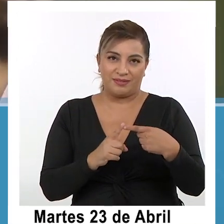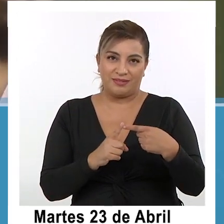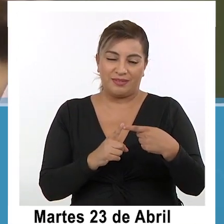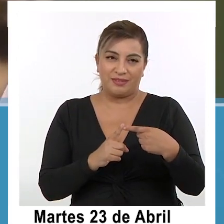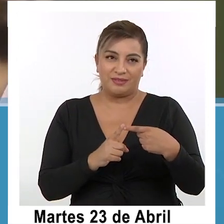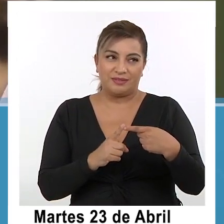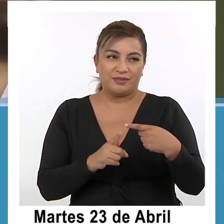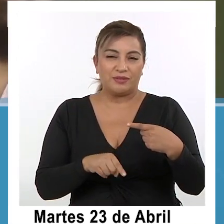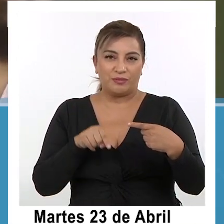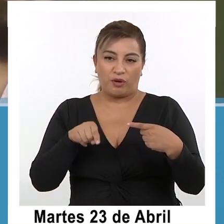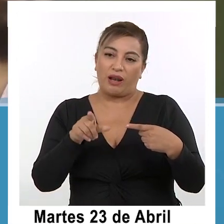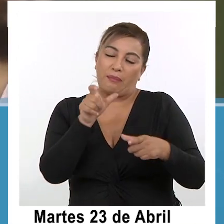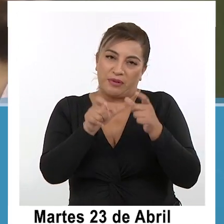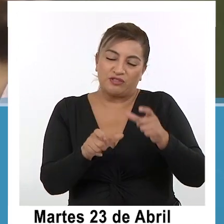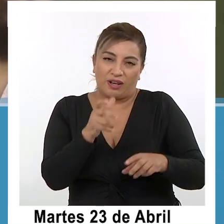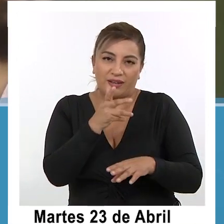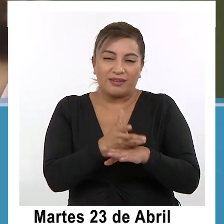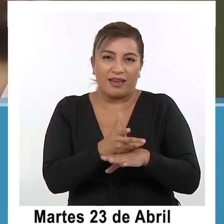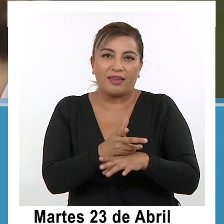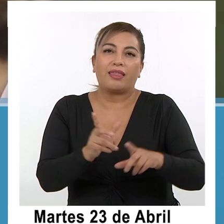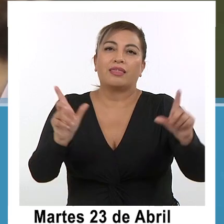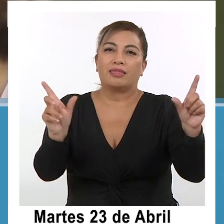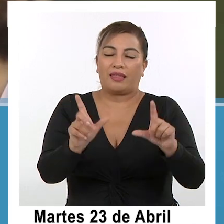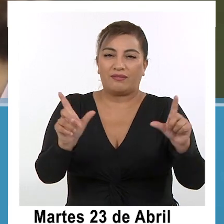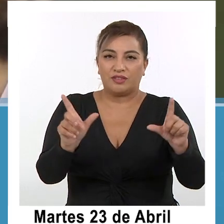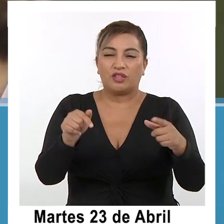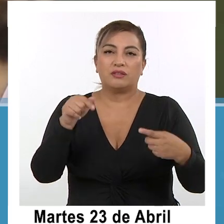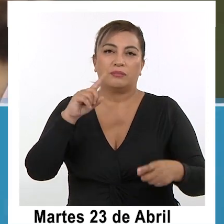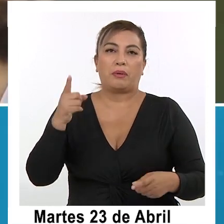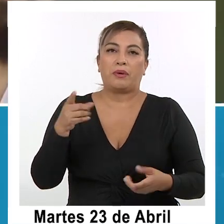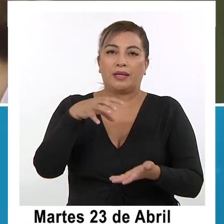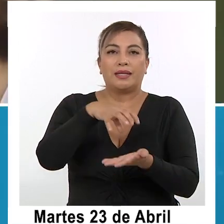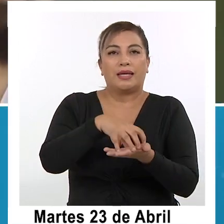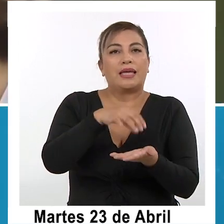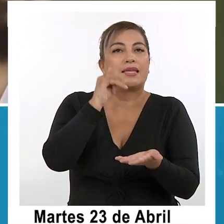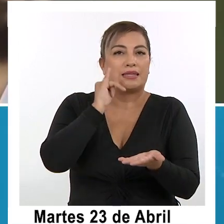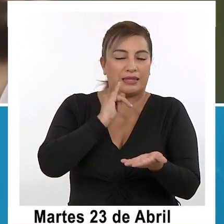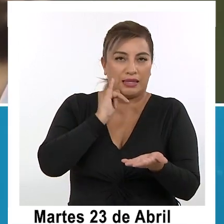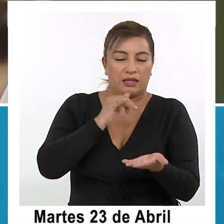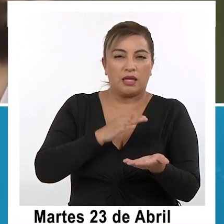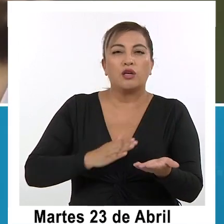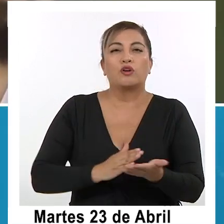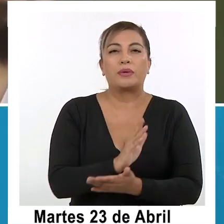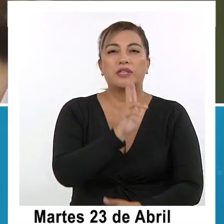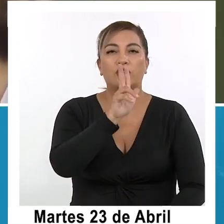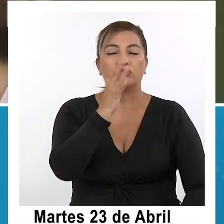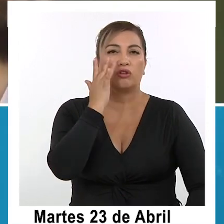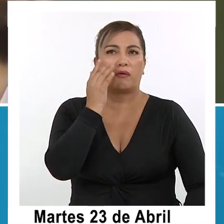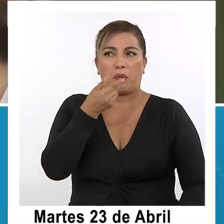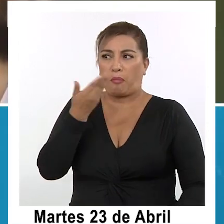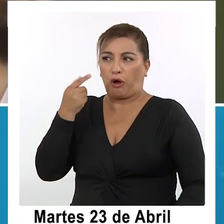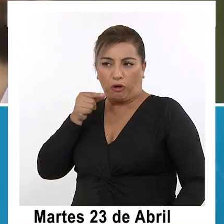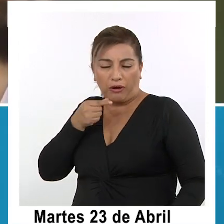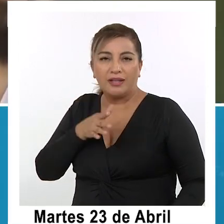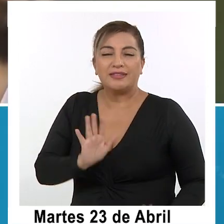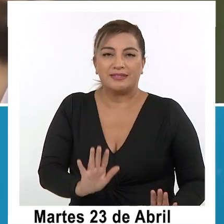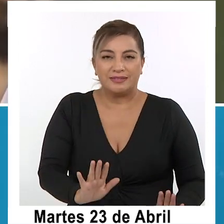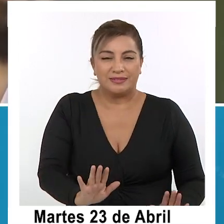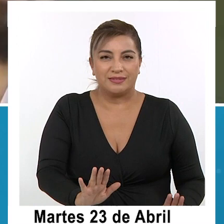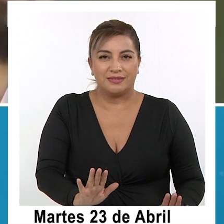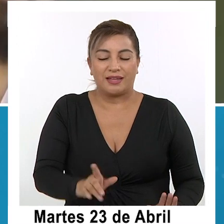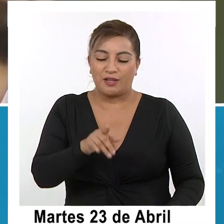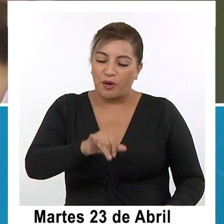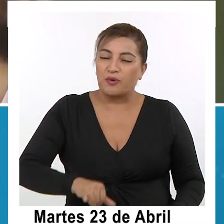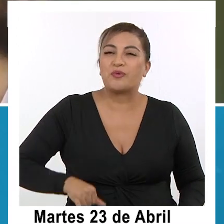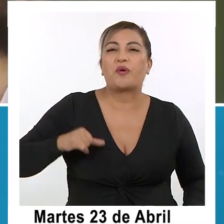peso y por por nuestros clientes que tenemos en televisión y demás fue la comuna de Quique estamos desde el 8 de abril hace poquito pero tuvimos el